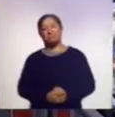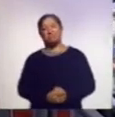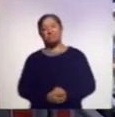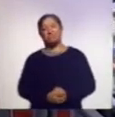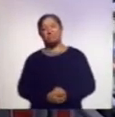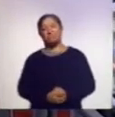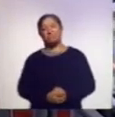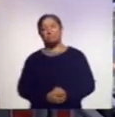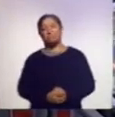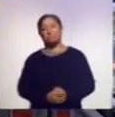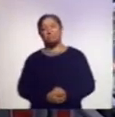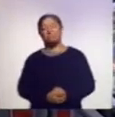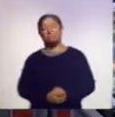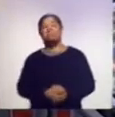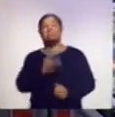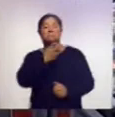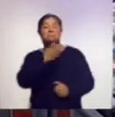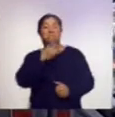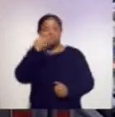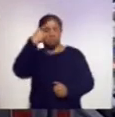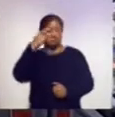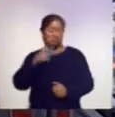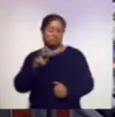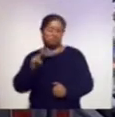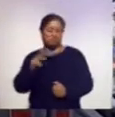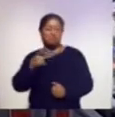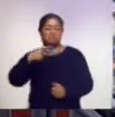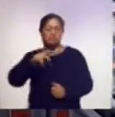34 años no es tan fácil, como ya